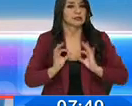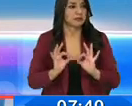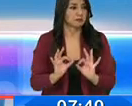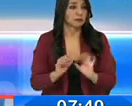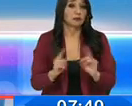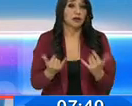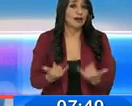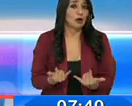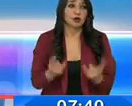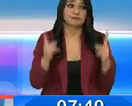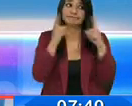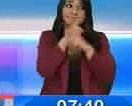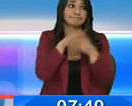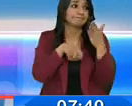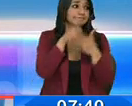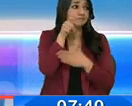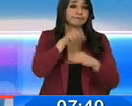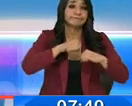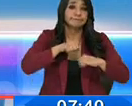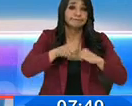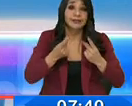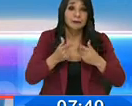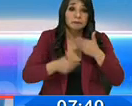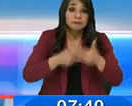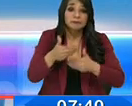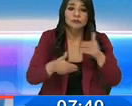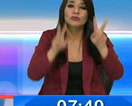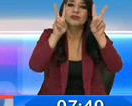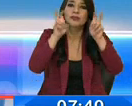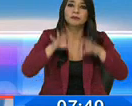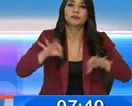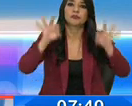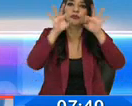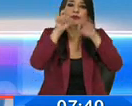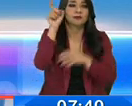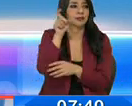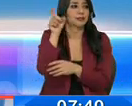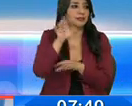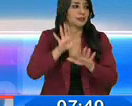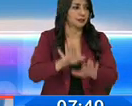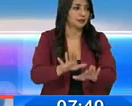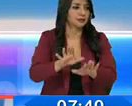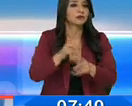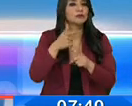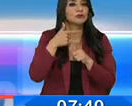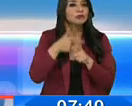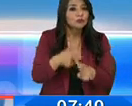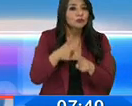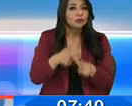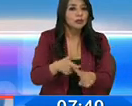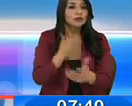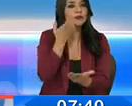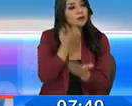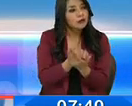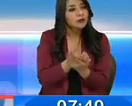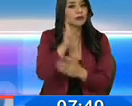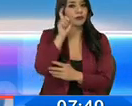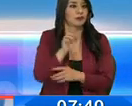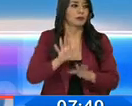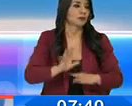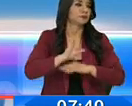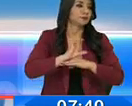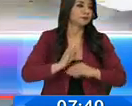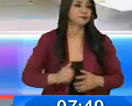y agilitaría un tema de las necesidades de fiscales que este momento se